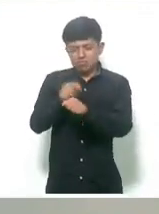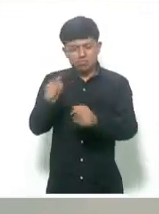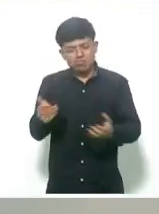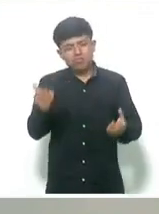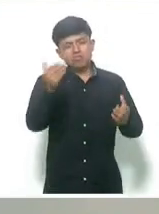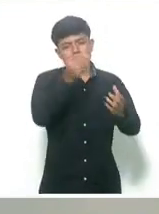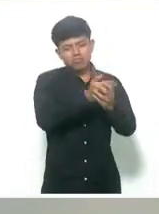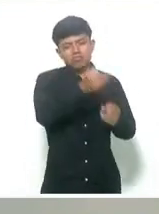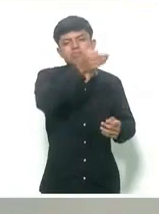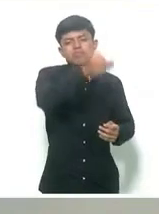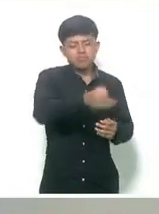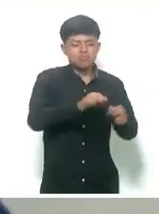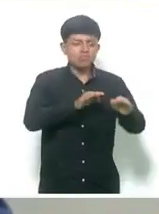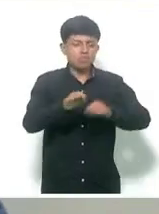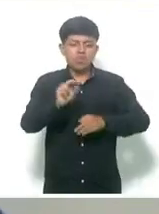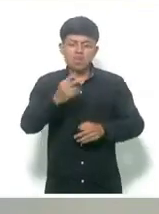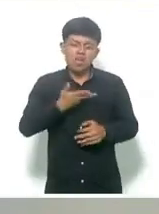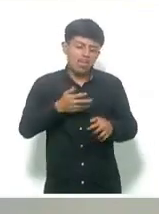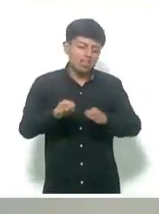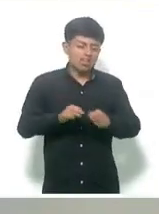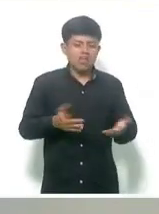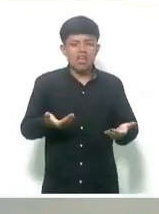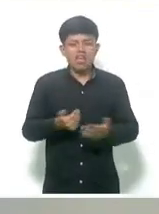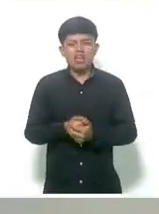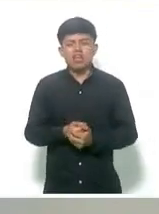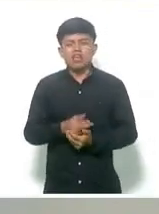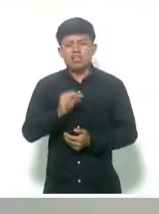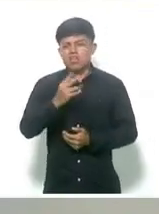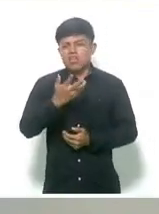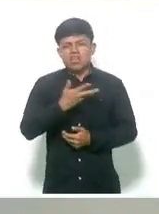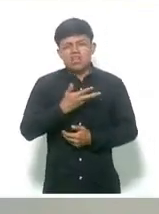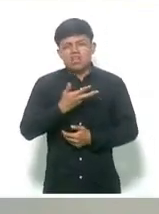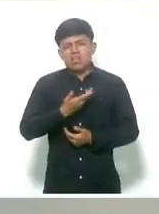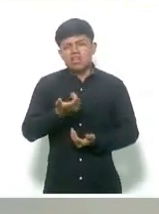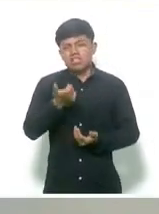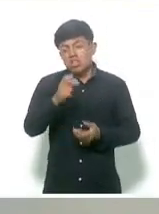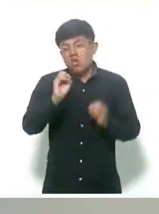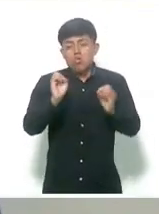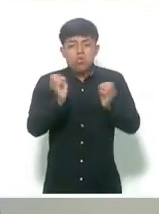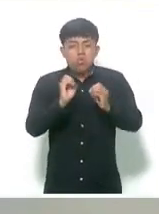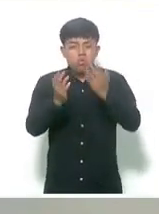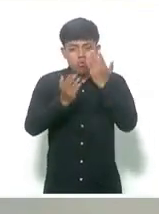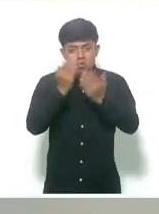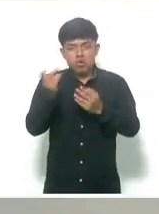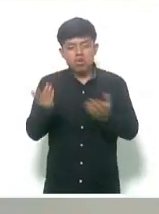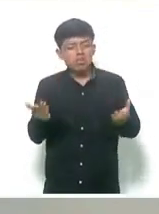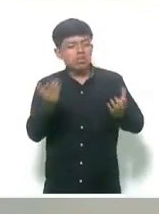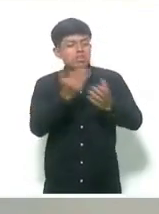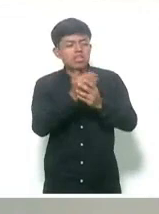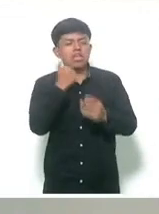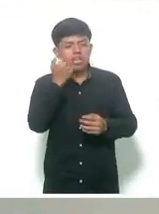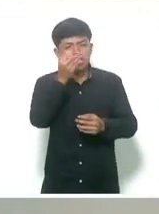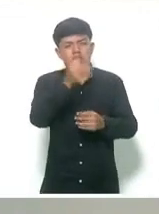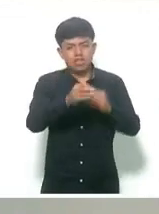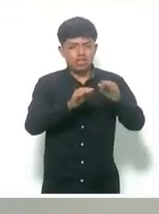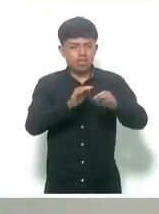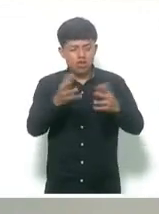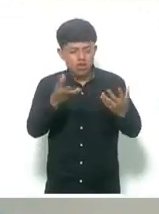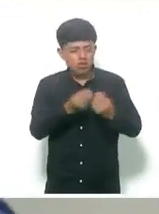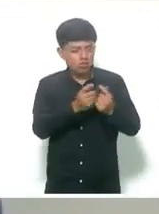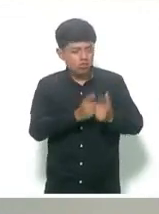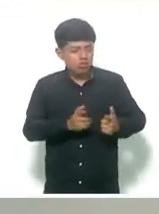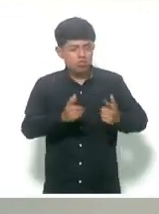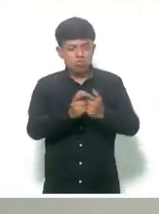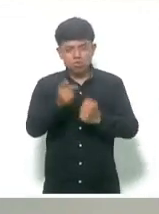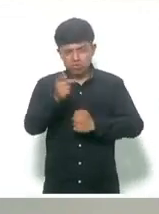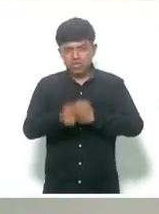parte si no tienen un trabajo si no cuentan eh con un empleo si no están estudiando pueden llegar a formar parte de estos grupos delictivos